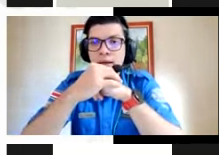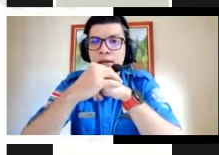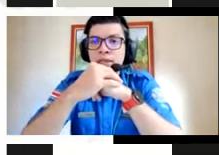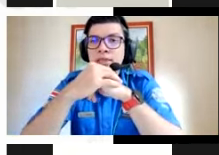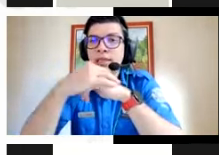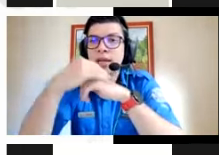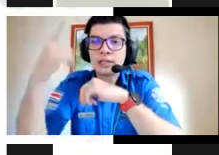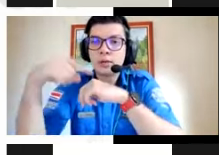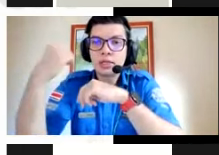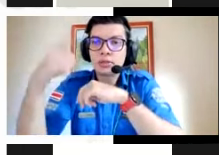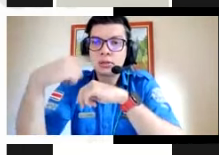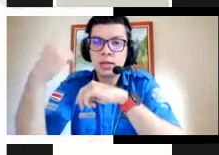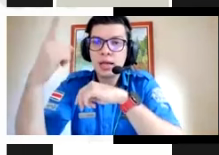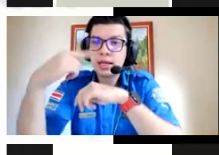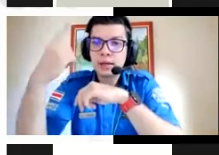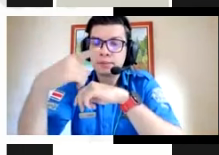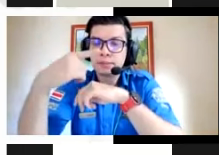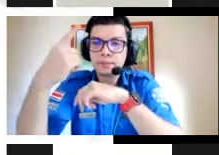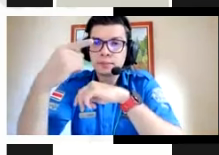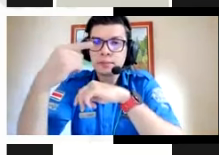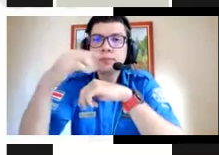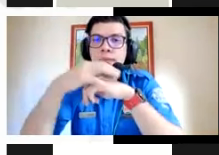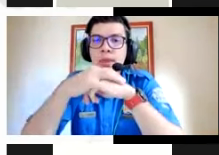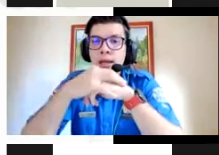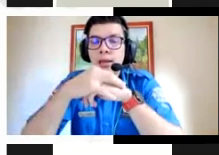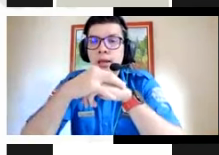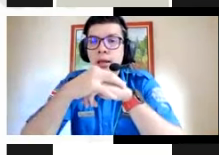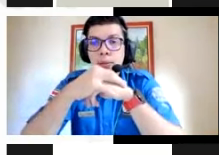aire. Si hay circulación de aire